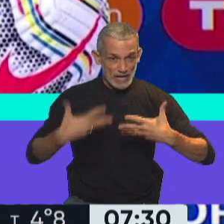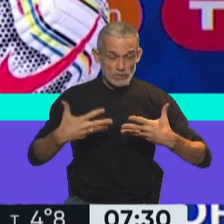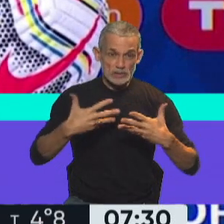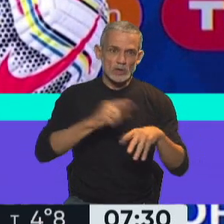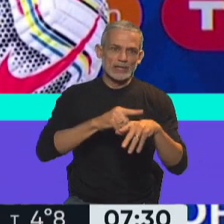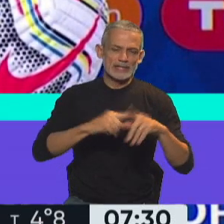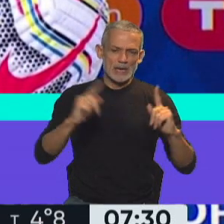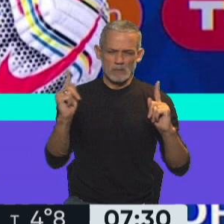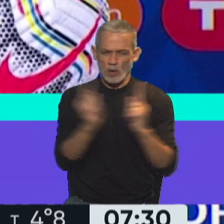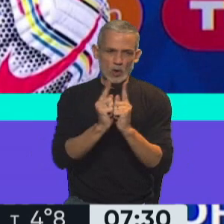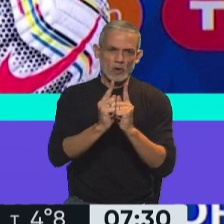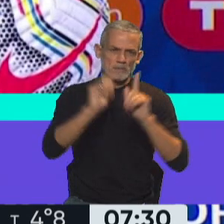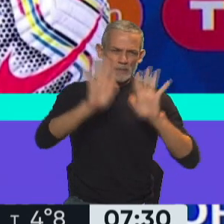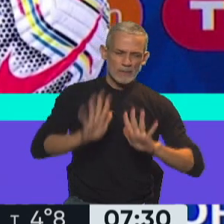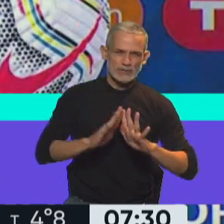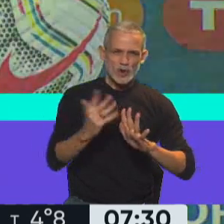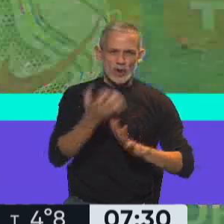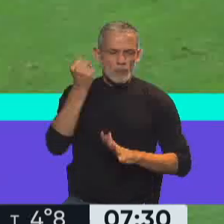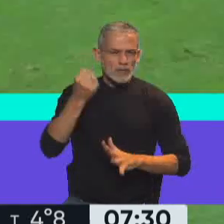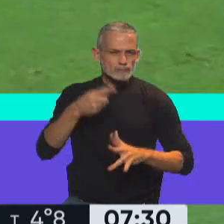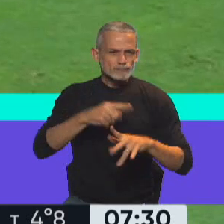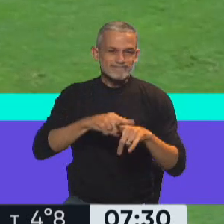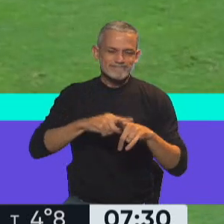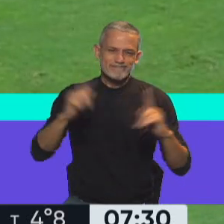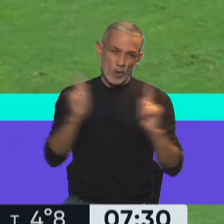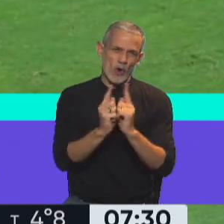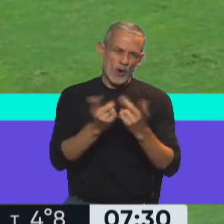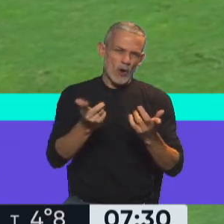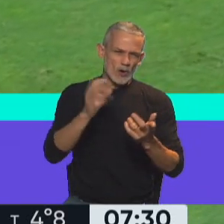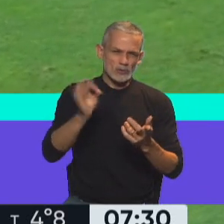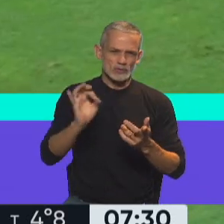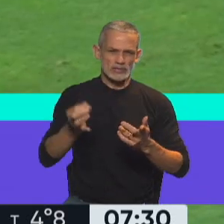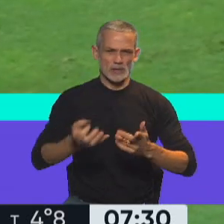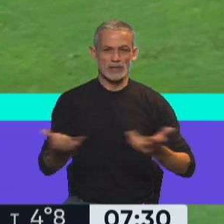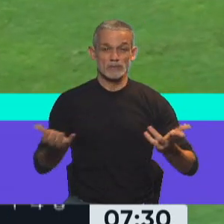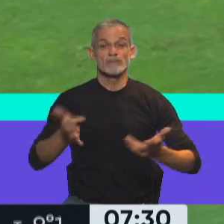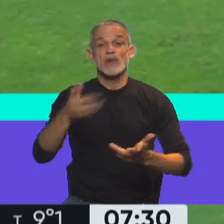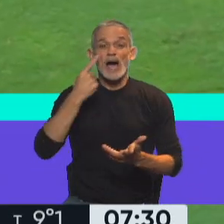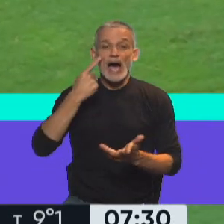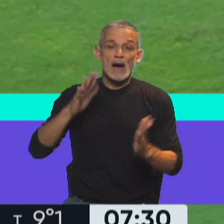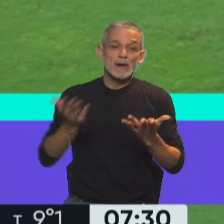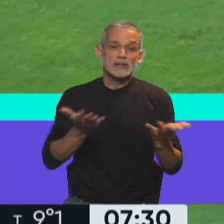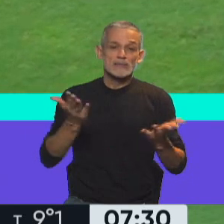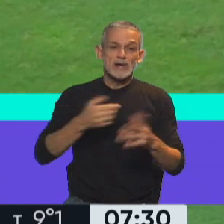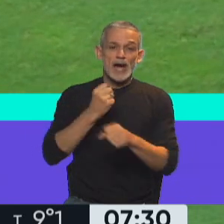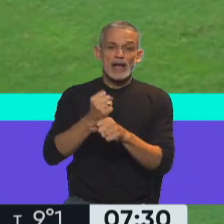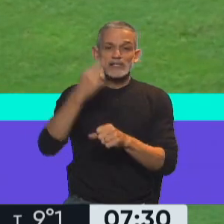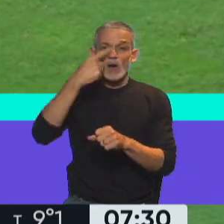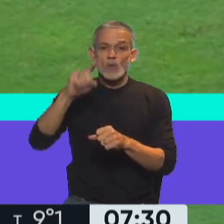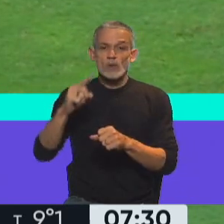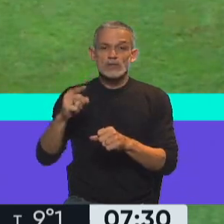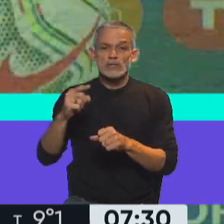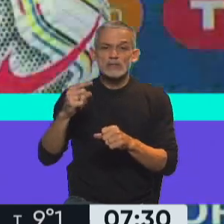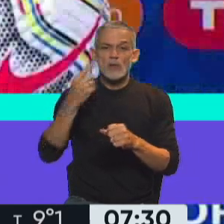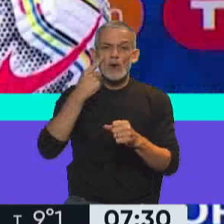el tiempo de preparación, de recuperación que tienen. Entonces vamos a esperar a ver hasta último momento, a ver en qué estado